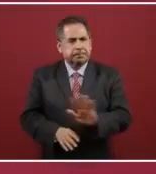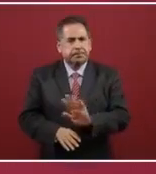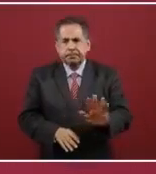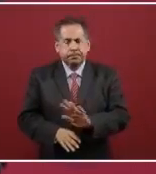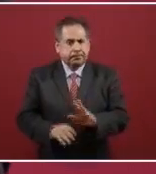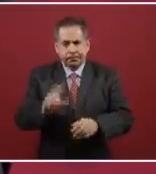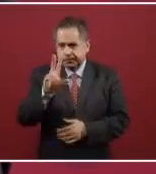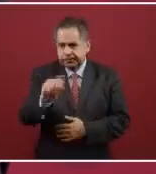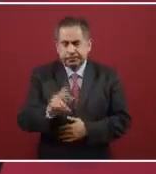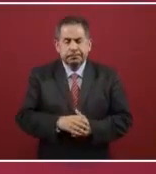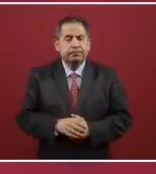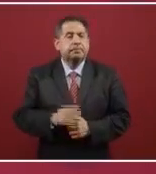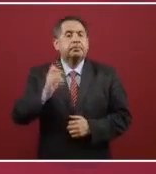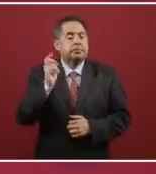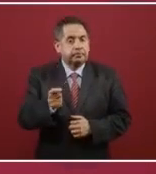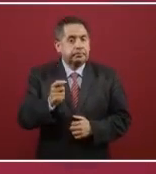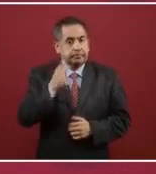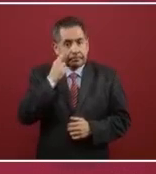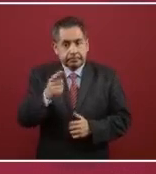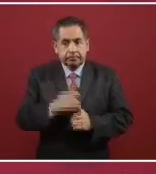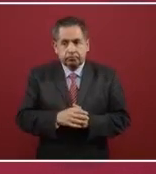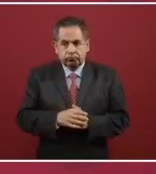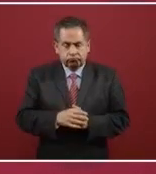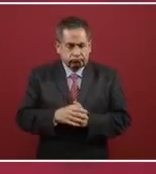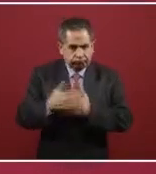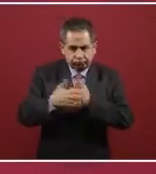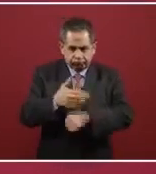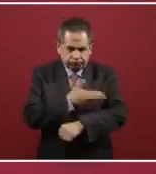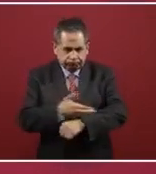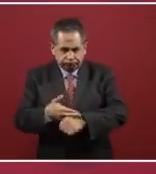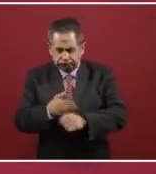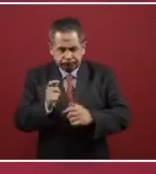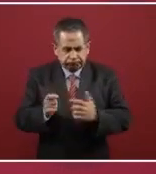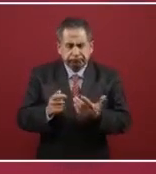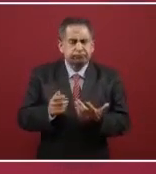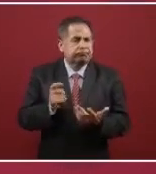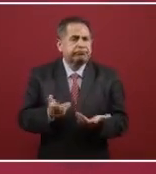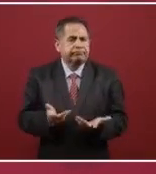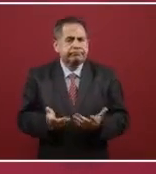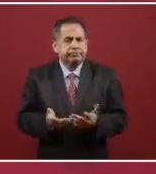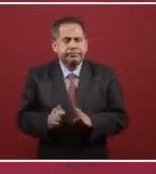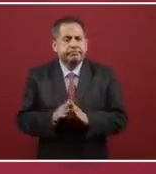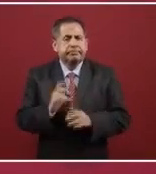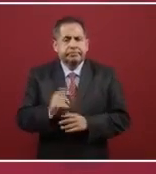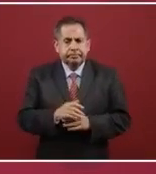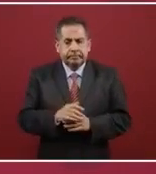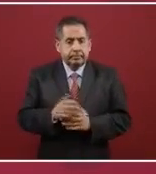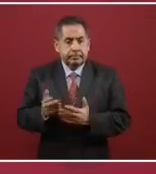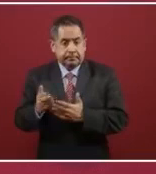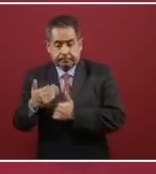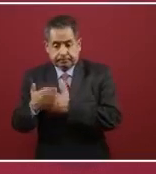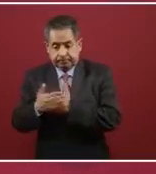porque se va a ajustar a lo que va a